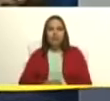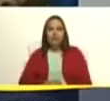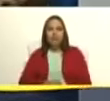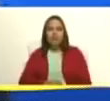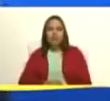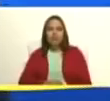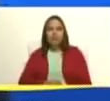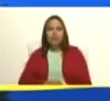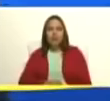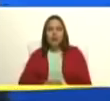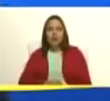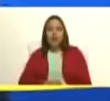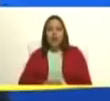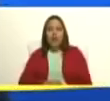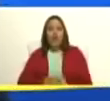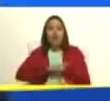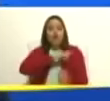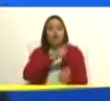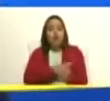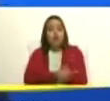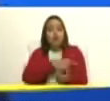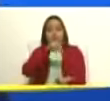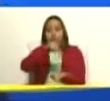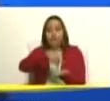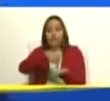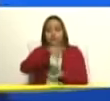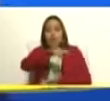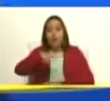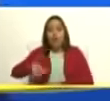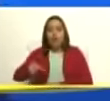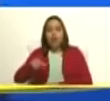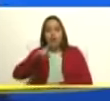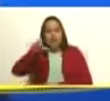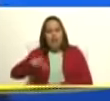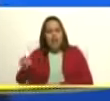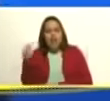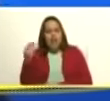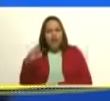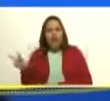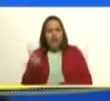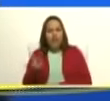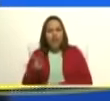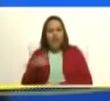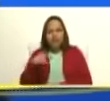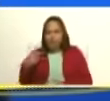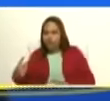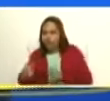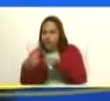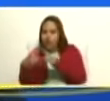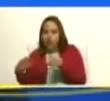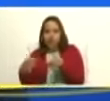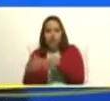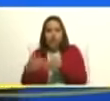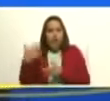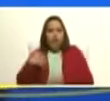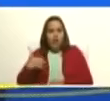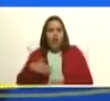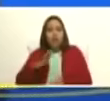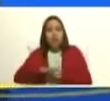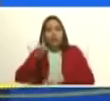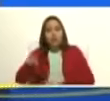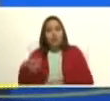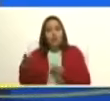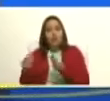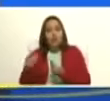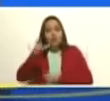Es fuerte, ¿no?, la presencia italiana en Venezuela. Ayer yo le decía a un grupo de jóvenes argentinos, ¿no?, porque en Argentina es muy fuerte la